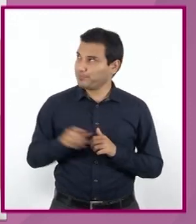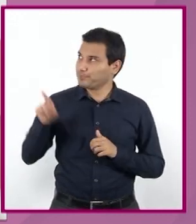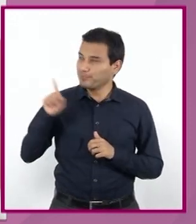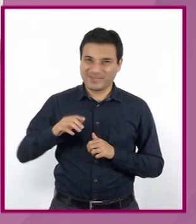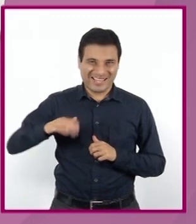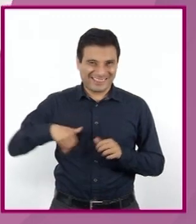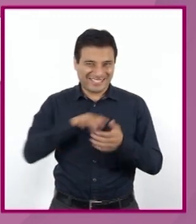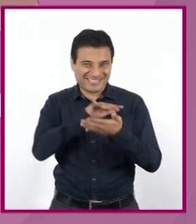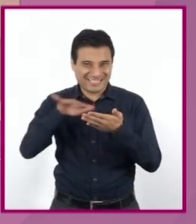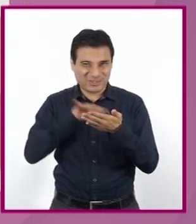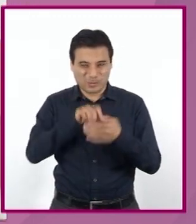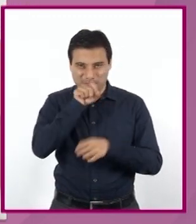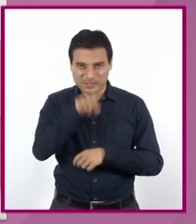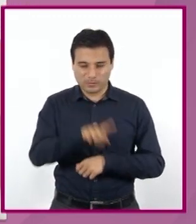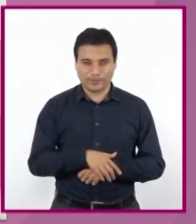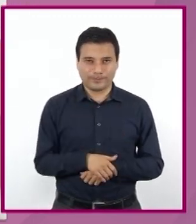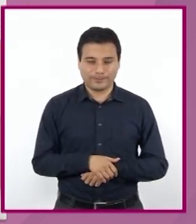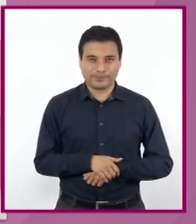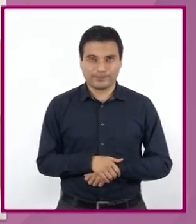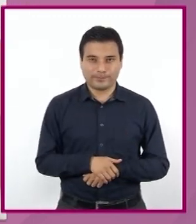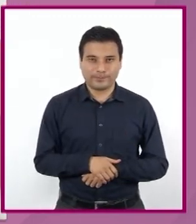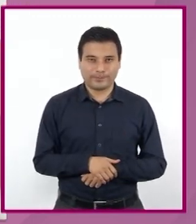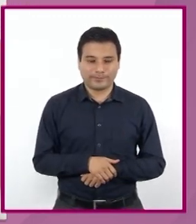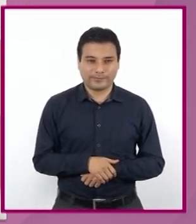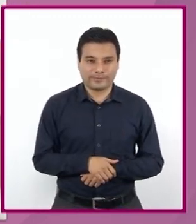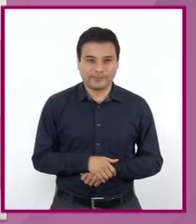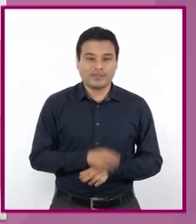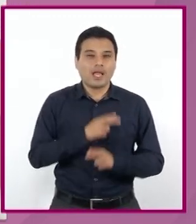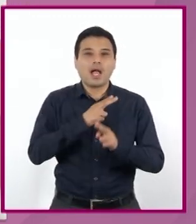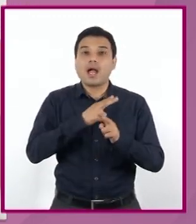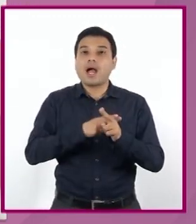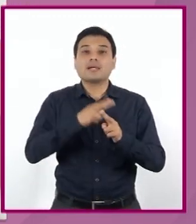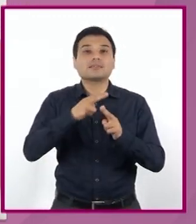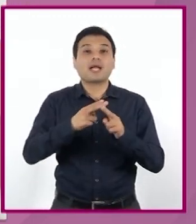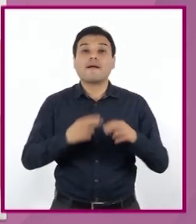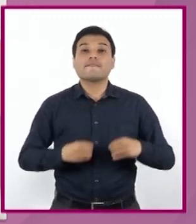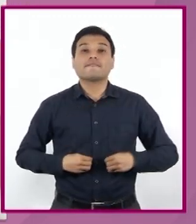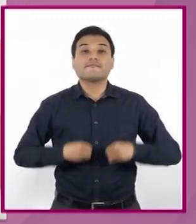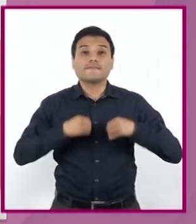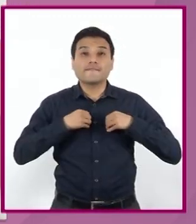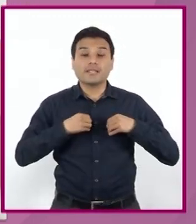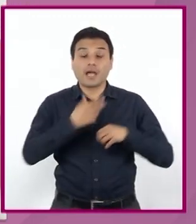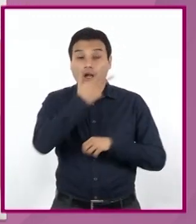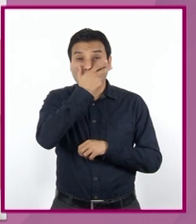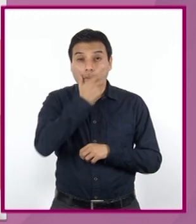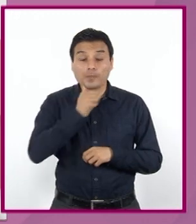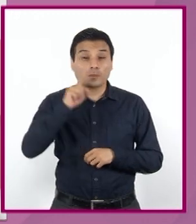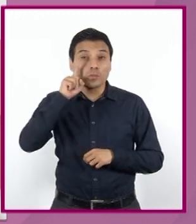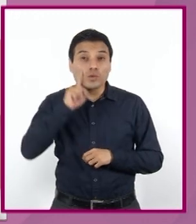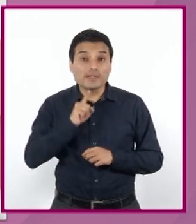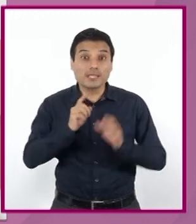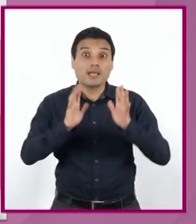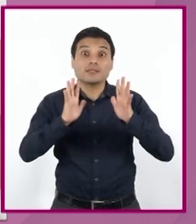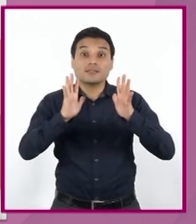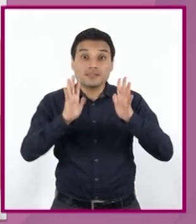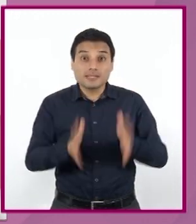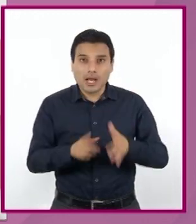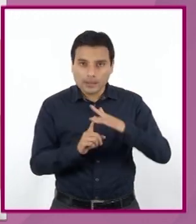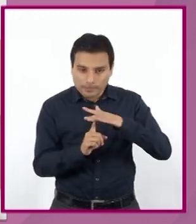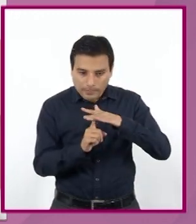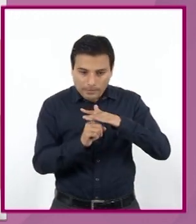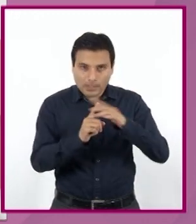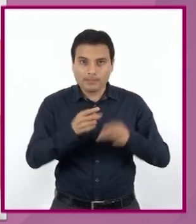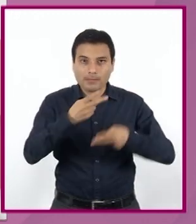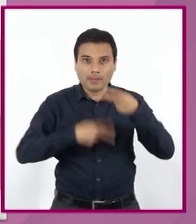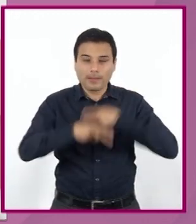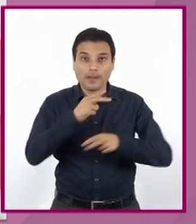leído hace un momento. Hasta que la vida y con ella los hombres y las mujeres vistieron de colores y sonidos la